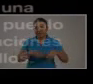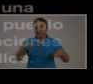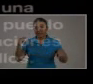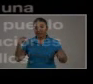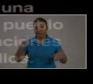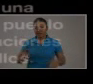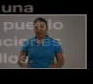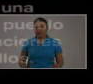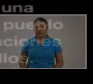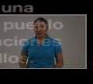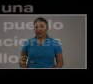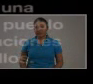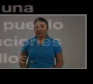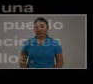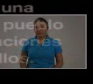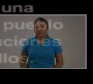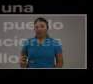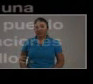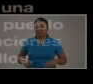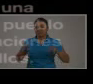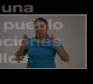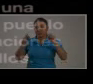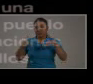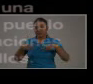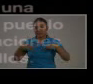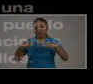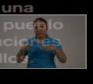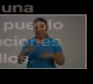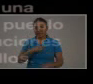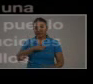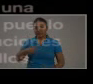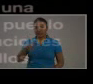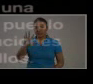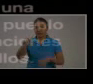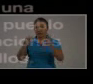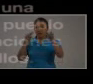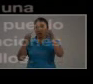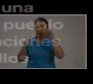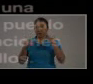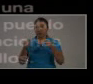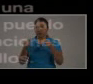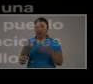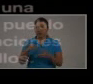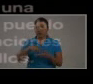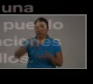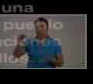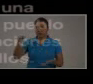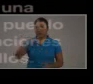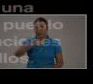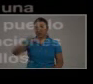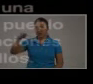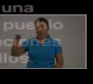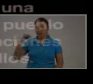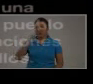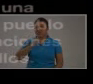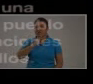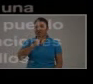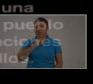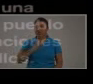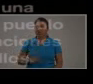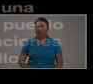hermano, cuyos habitantes han sido recogidos de muchas naciones en los montes de Israel. Este es el Aliyá.